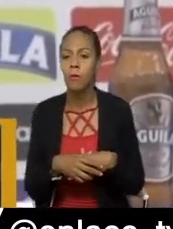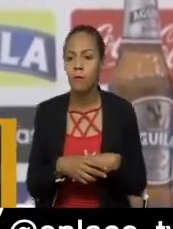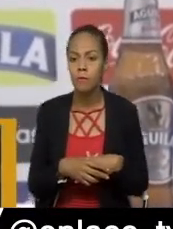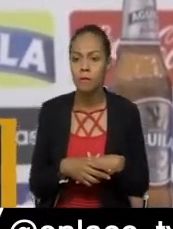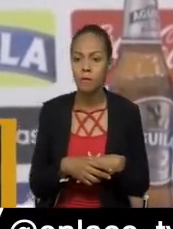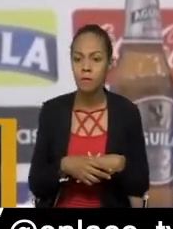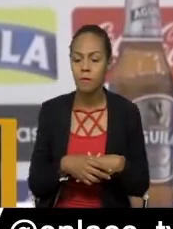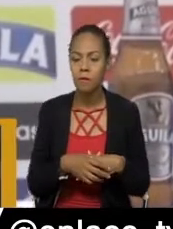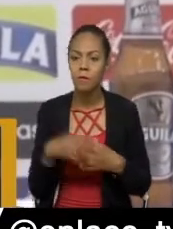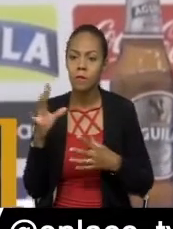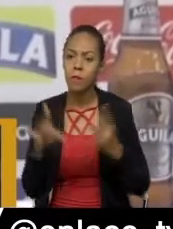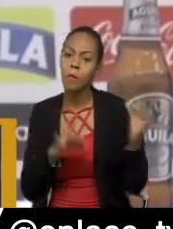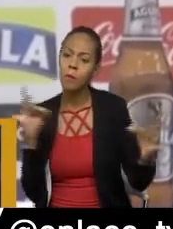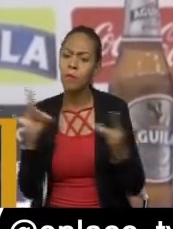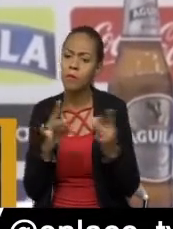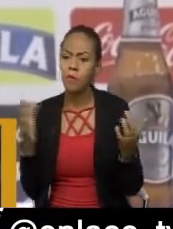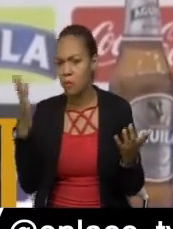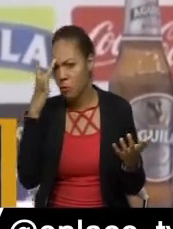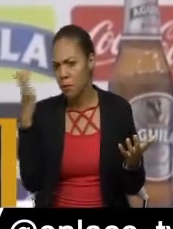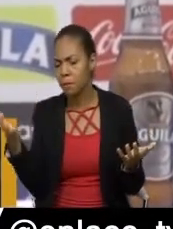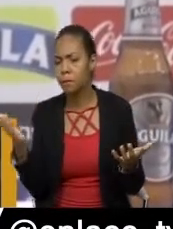porque